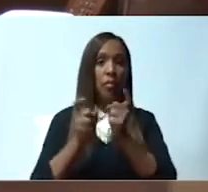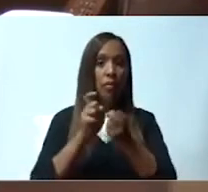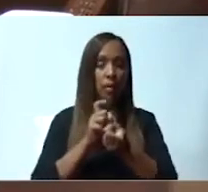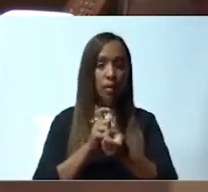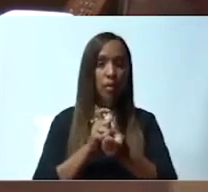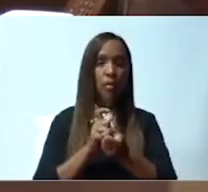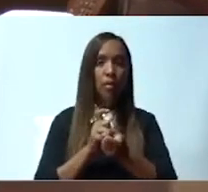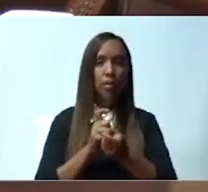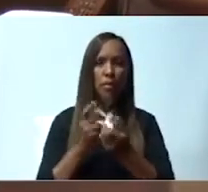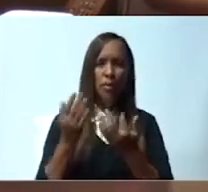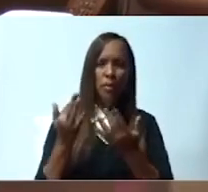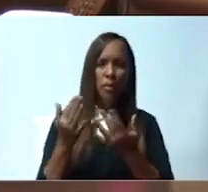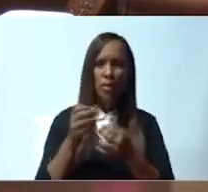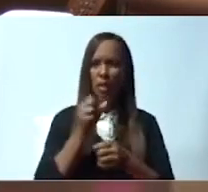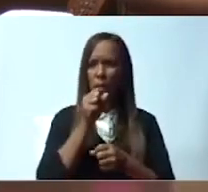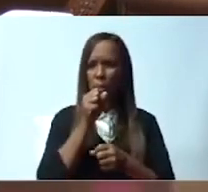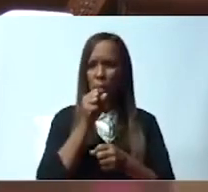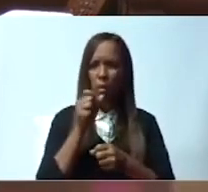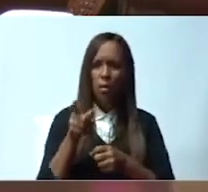ahora ya. Ok.